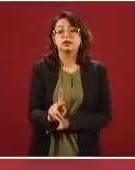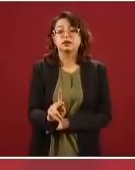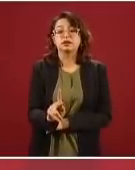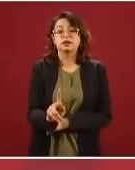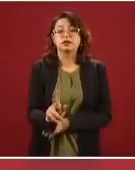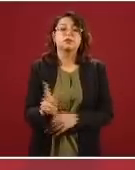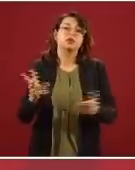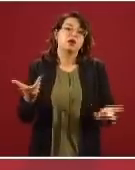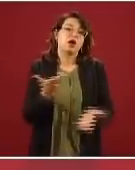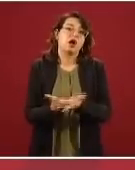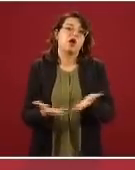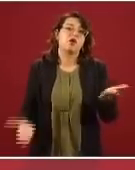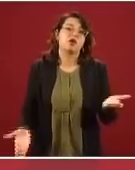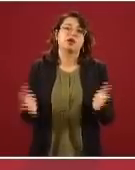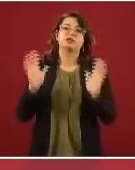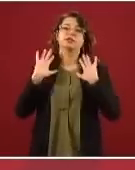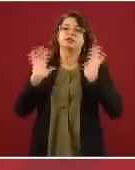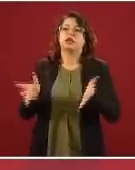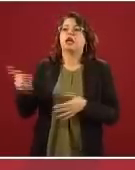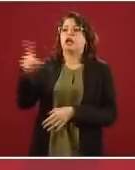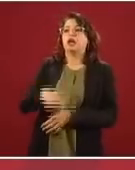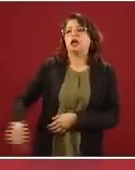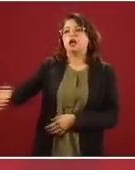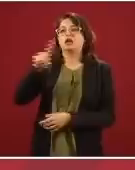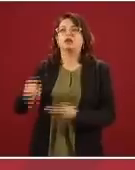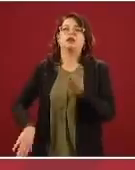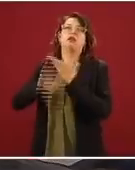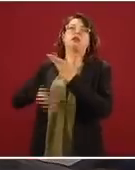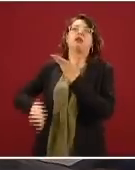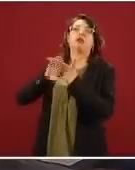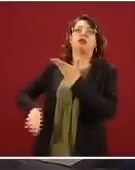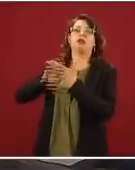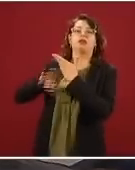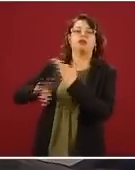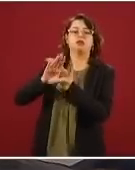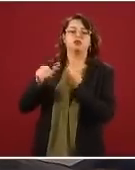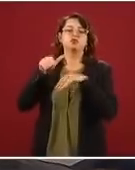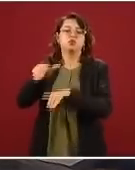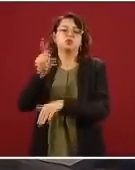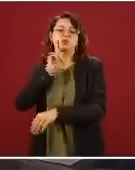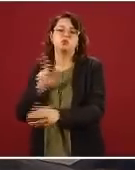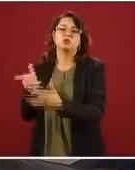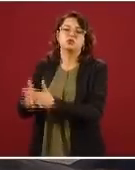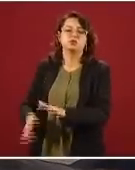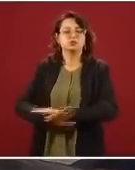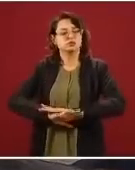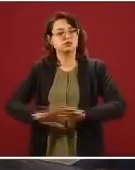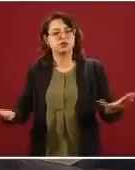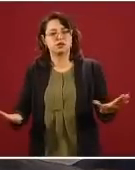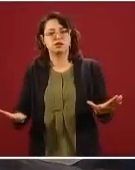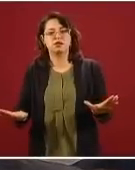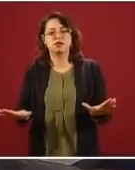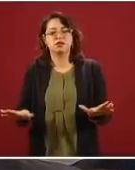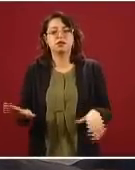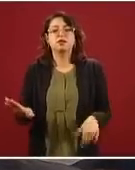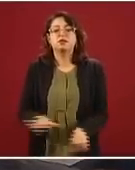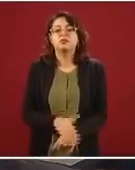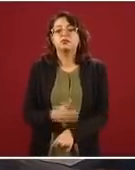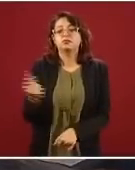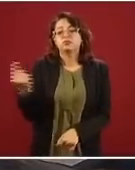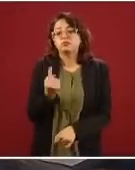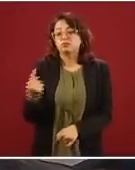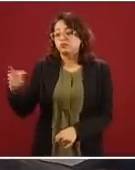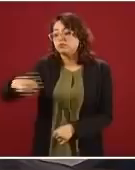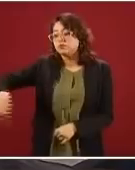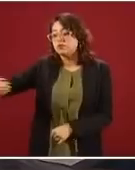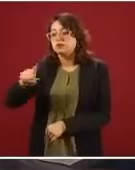esa va a ser la nota, el feminicidio, y no, porque fue una